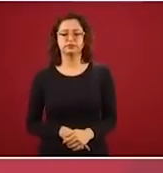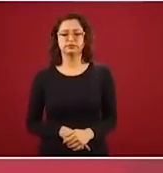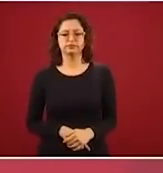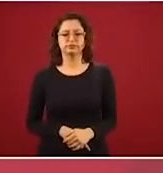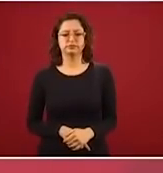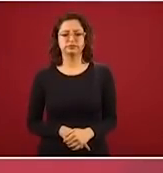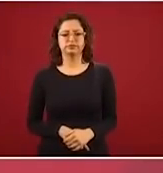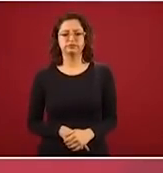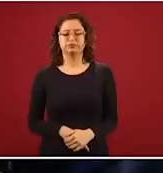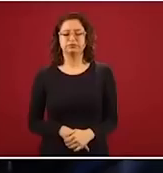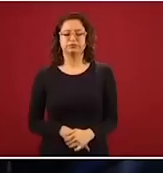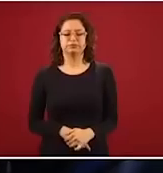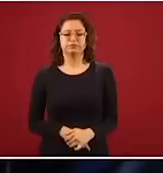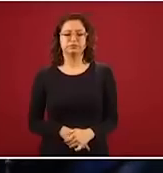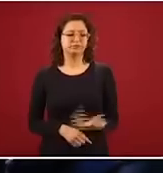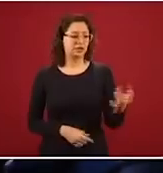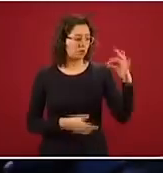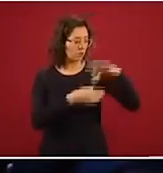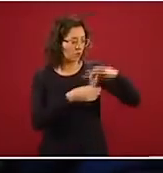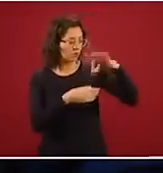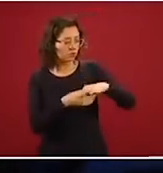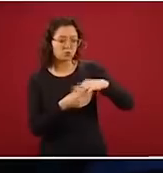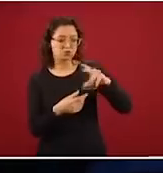Si alguien le iba mal en una elección,